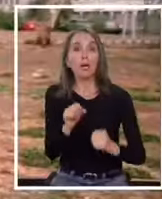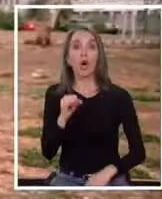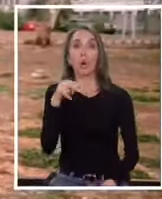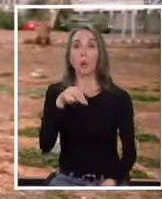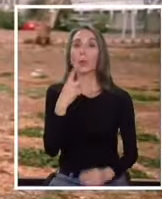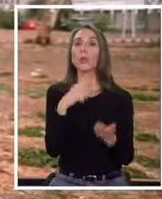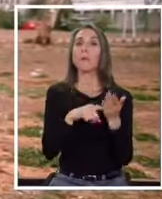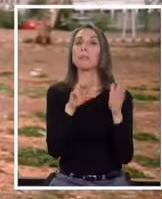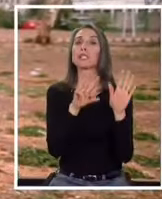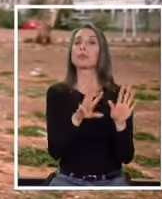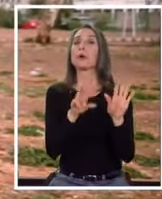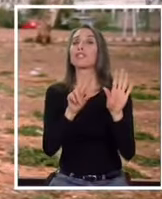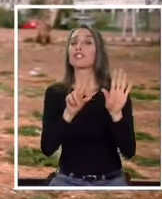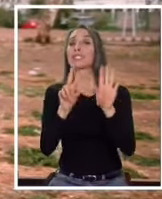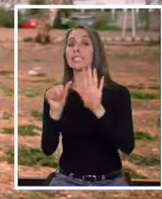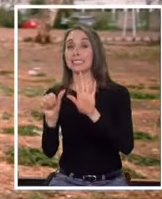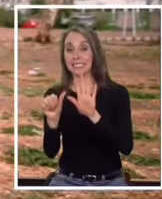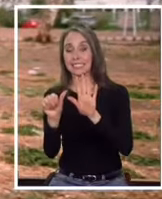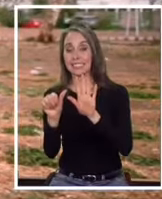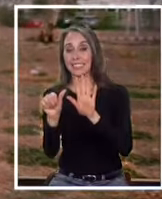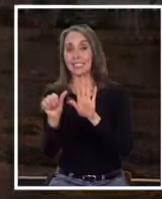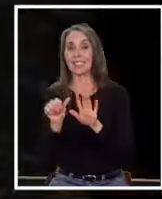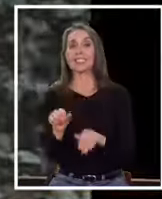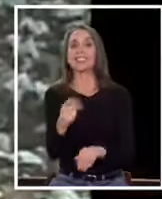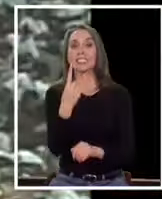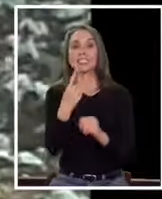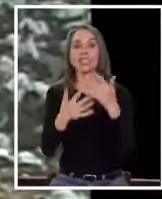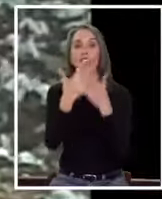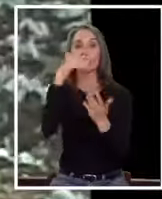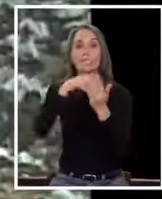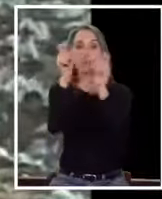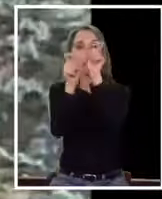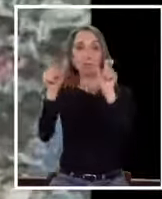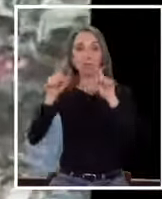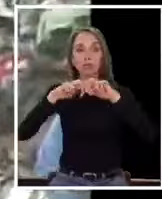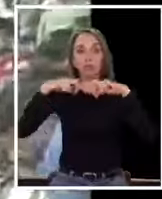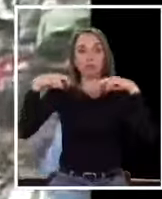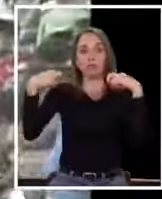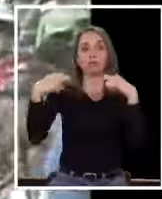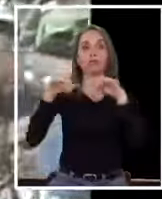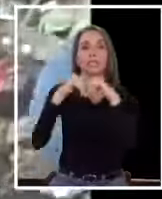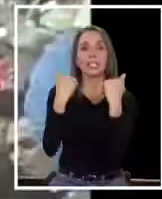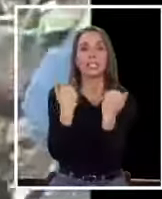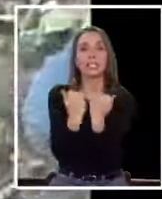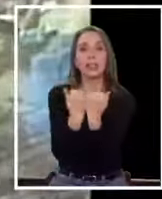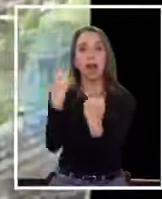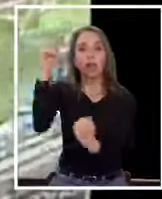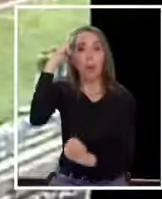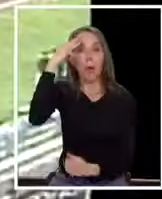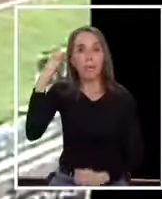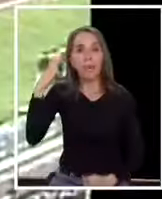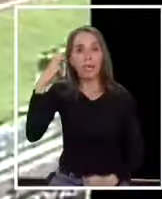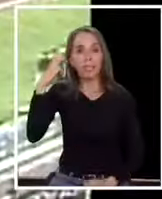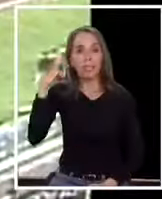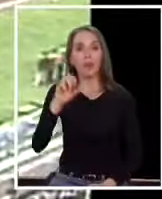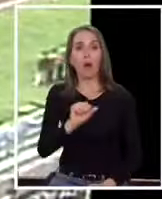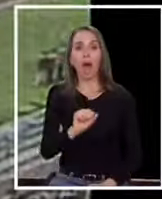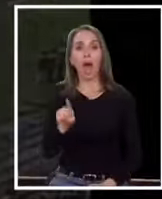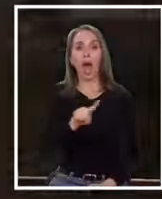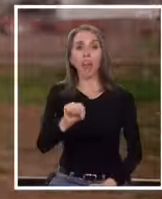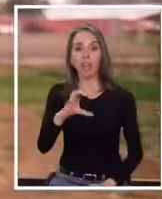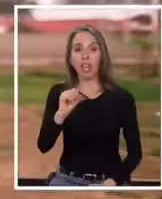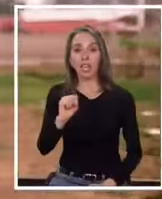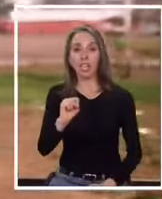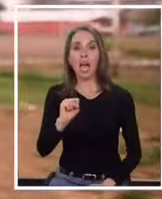Julio de 1986, 115 mil personas en el Estadio Azteca de México.